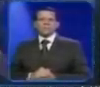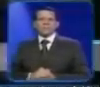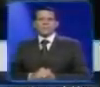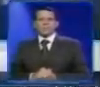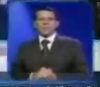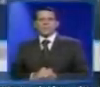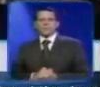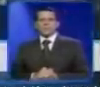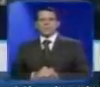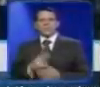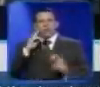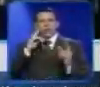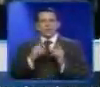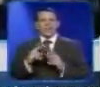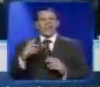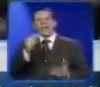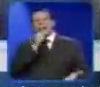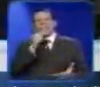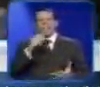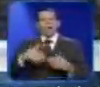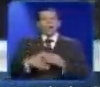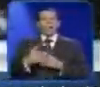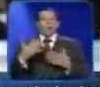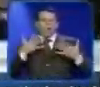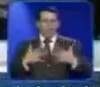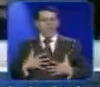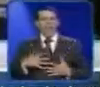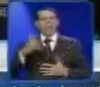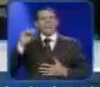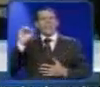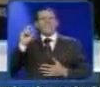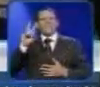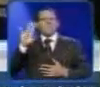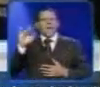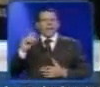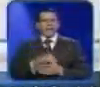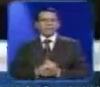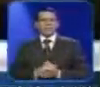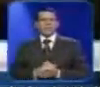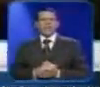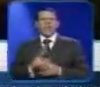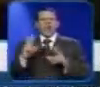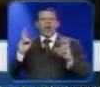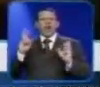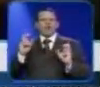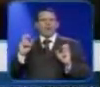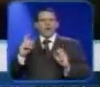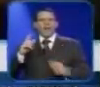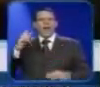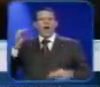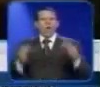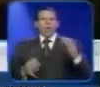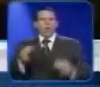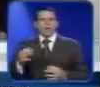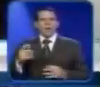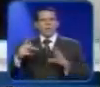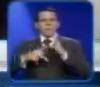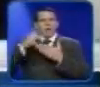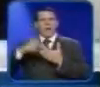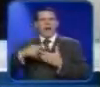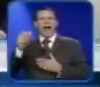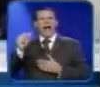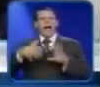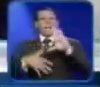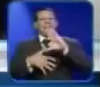Se conoció que la cantante, modelo y esposa de David Beckham, Victoria Beckham, será la nueva juez del programa